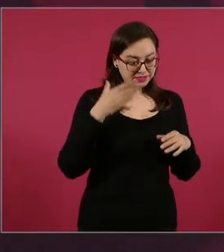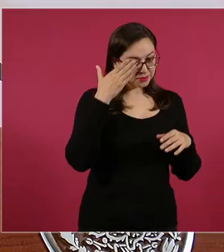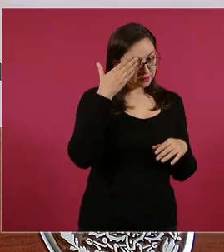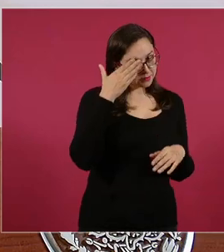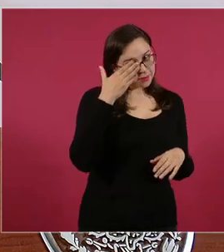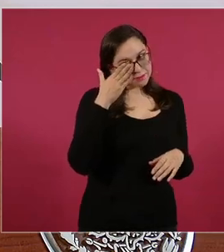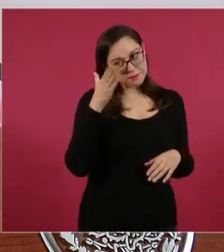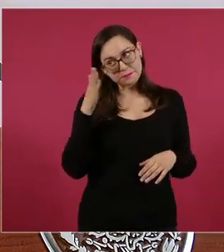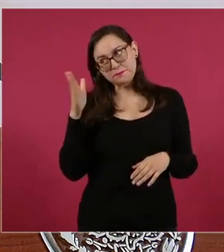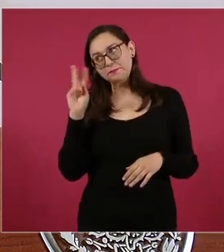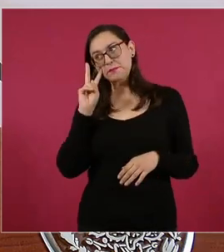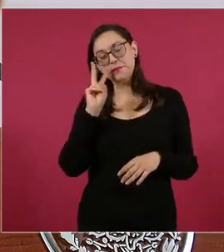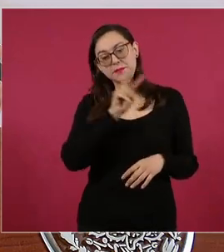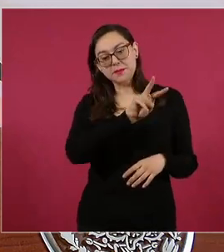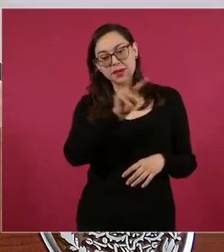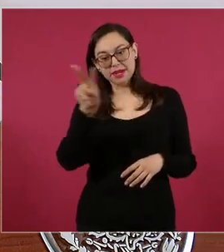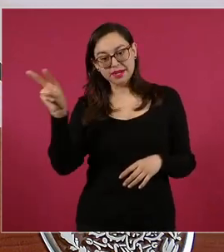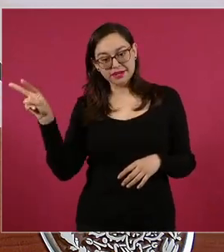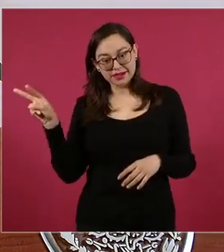resulta de que